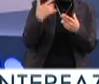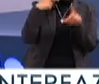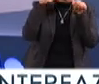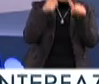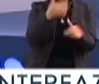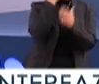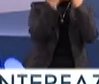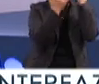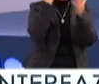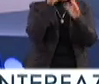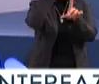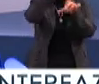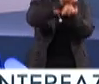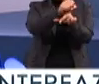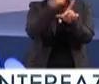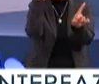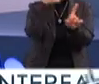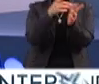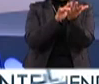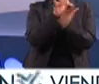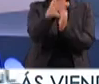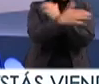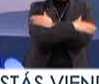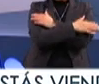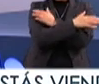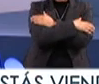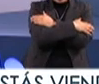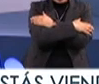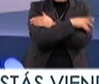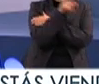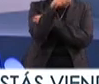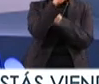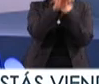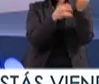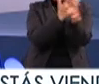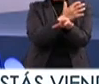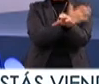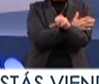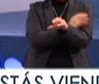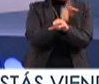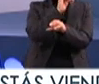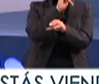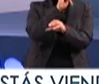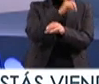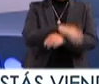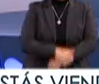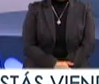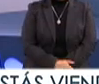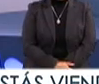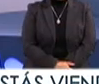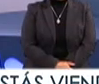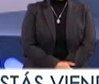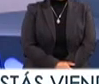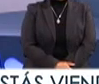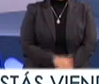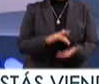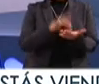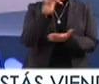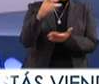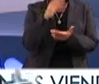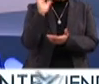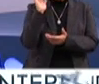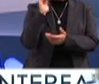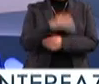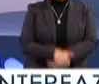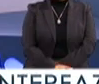dedicarse a estudiar para lograr este tipo de objetivos gracias un fuerte abrazo a ti y todos tus compañeros del Politécnico Nacional gracias hasta